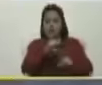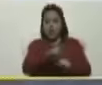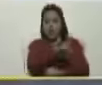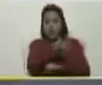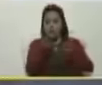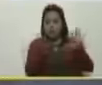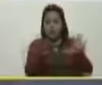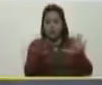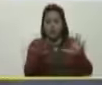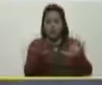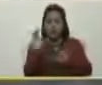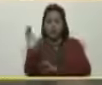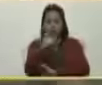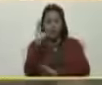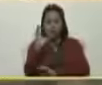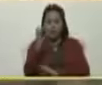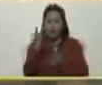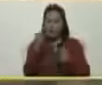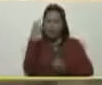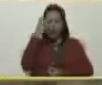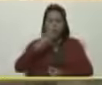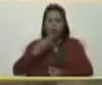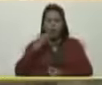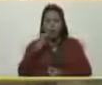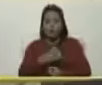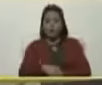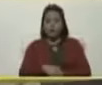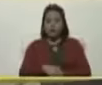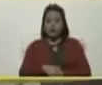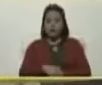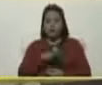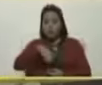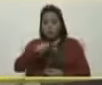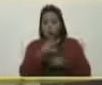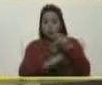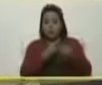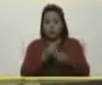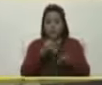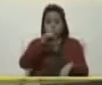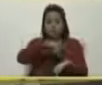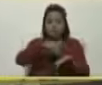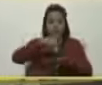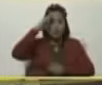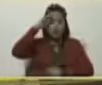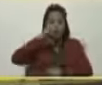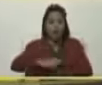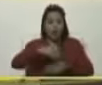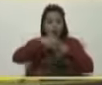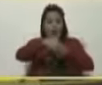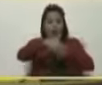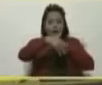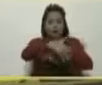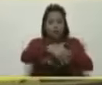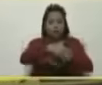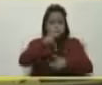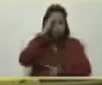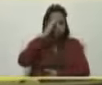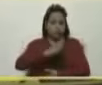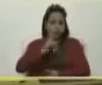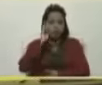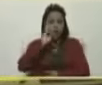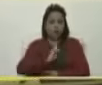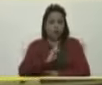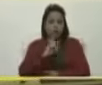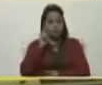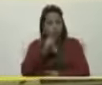que muy joven, Jorge, llegó a ser soldado del ejército de Bolívar. Se sumó al ejército de